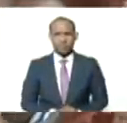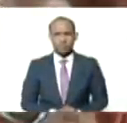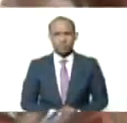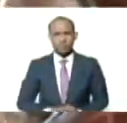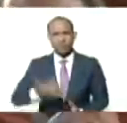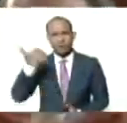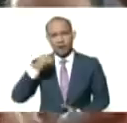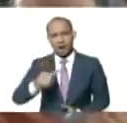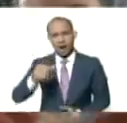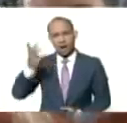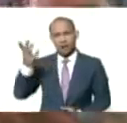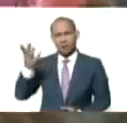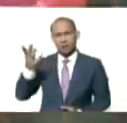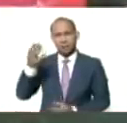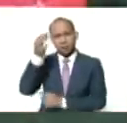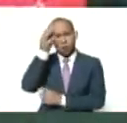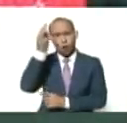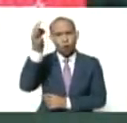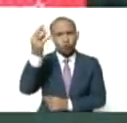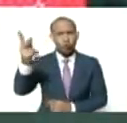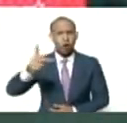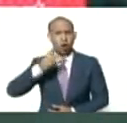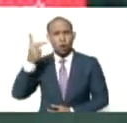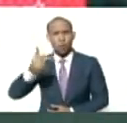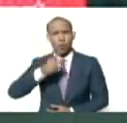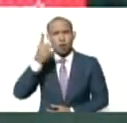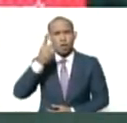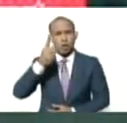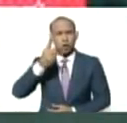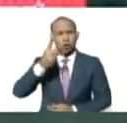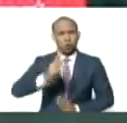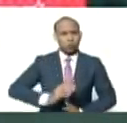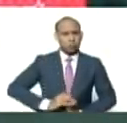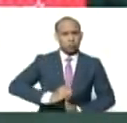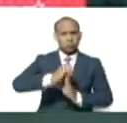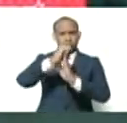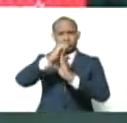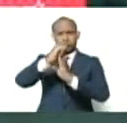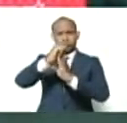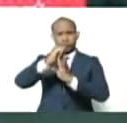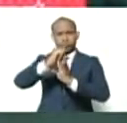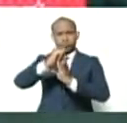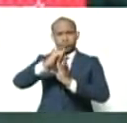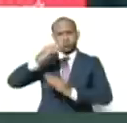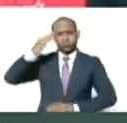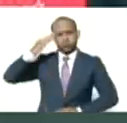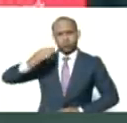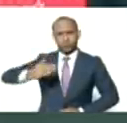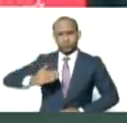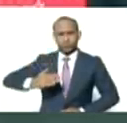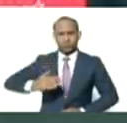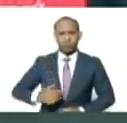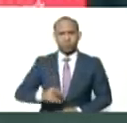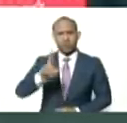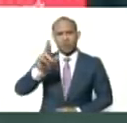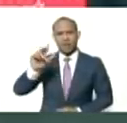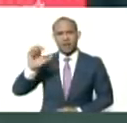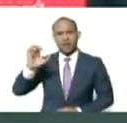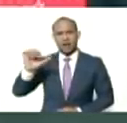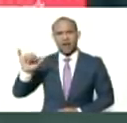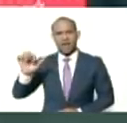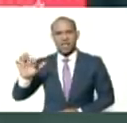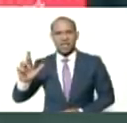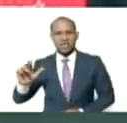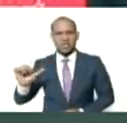Tiene un consejo político dirigido por el comandante Reyes Reyes, de consulta, de